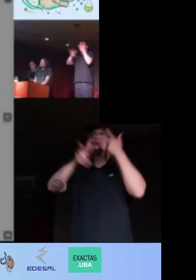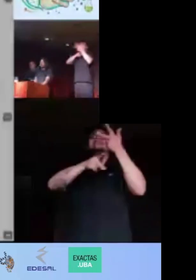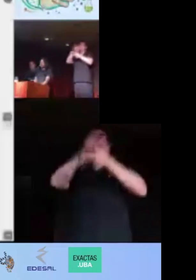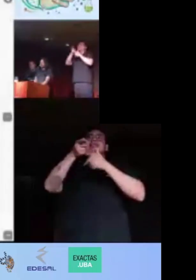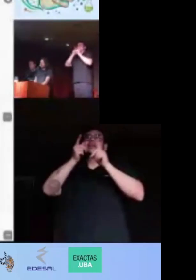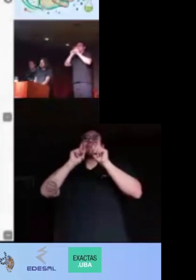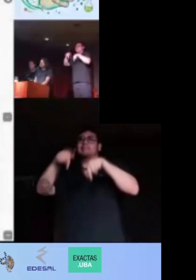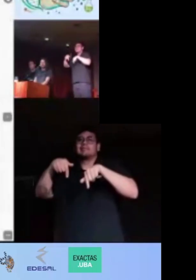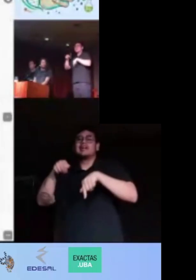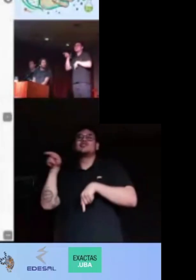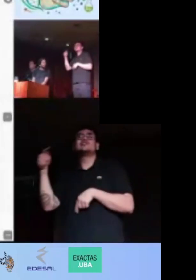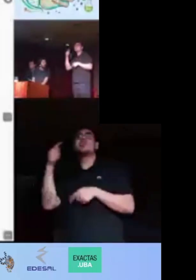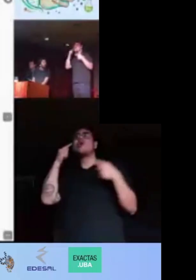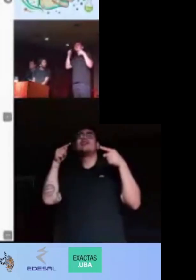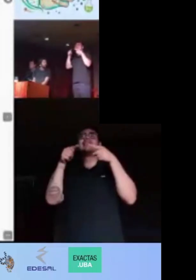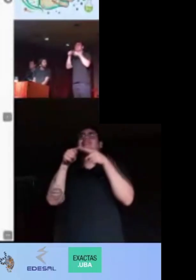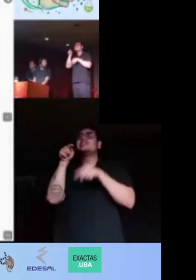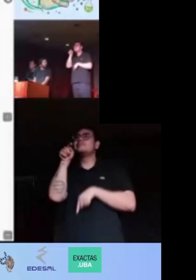se creó este proyecto.